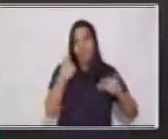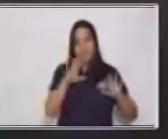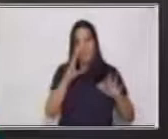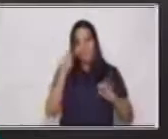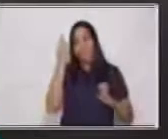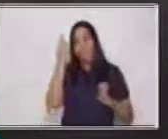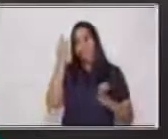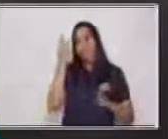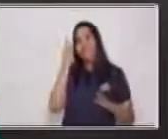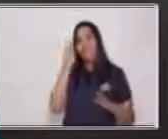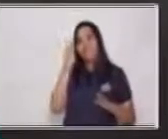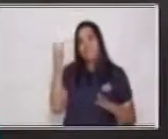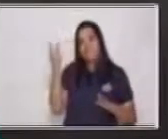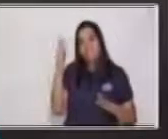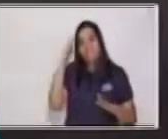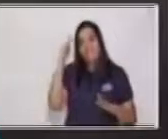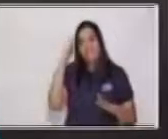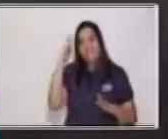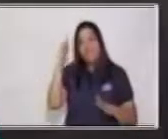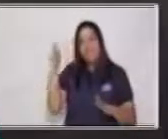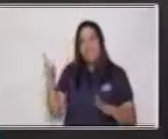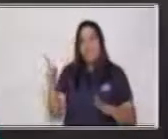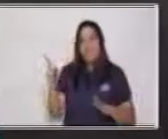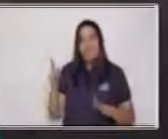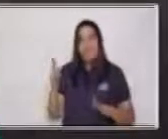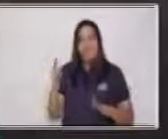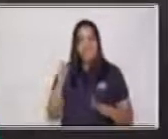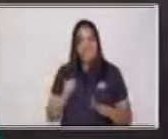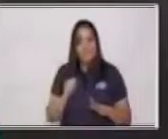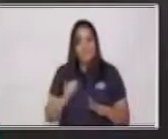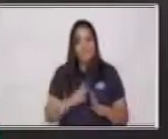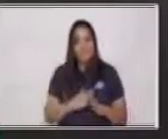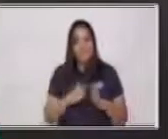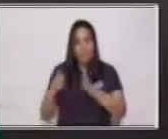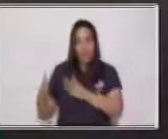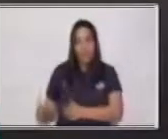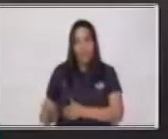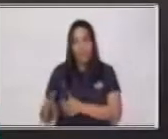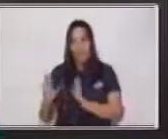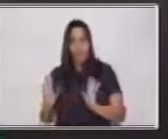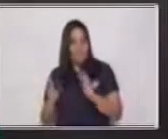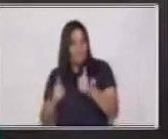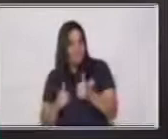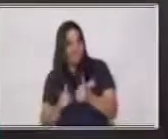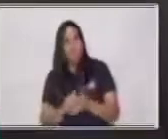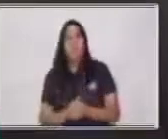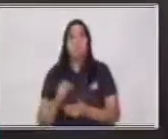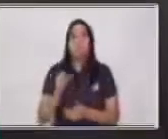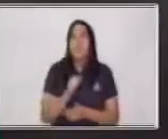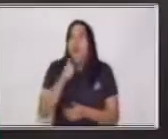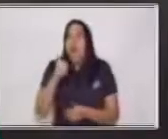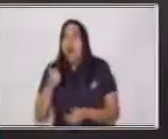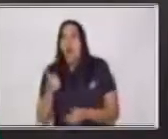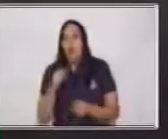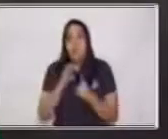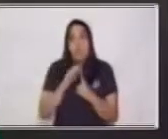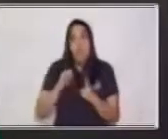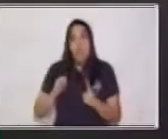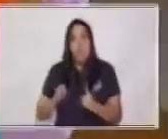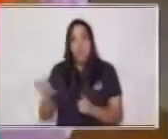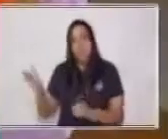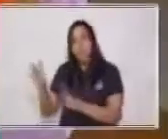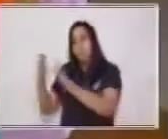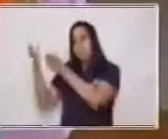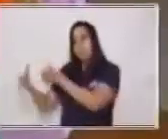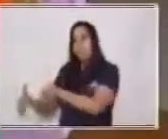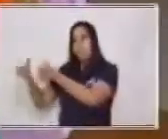acá y la vamos a colocar en un ladito de mi escritorio. Muy bien. Siguiente oración. Vamos a ver